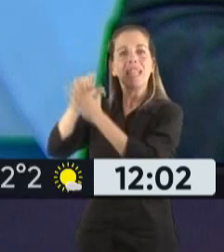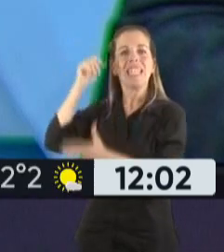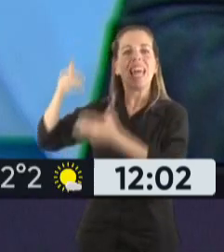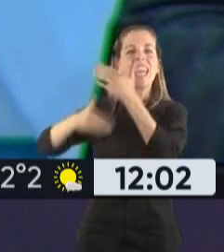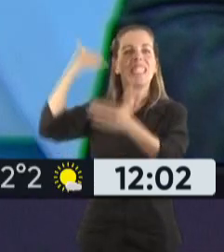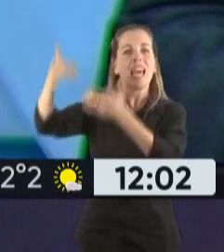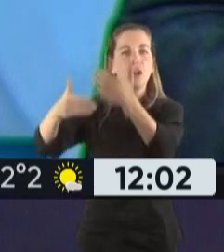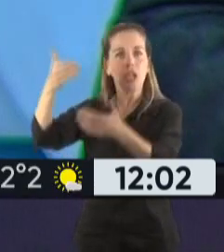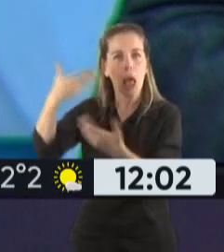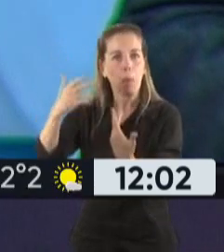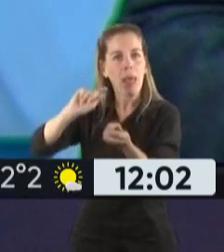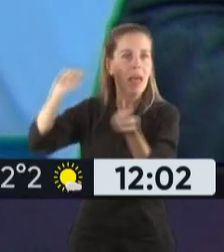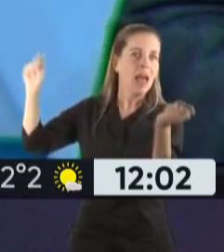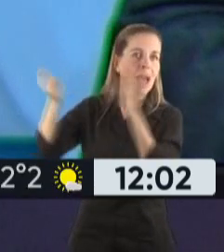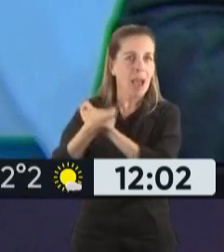el cambio